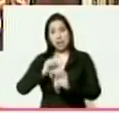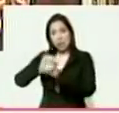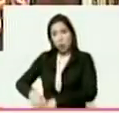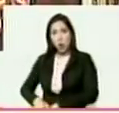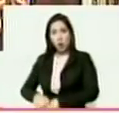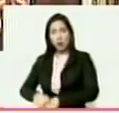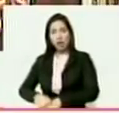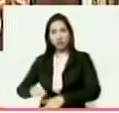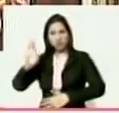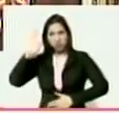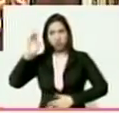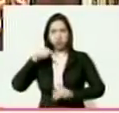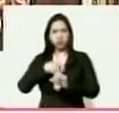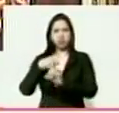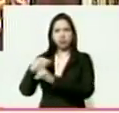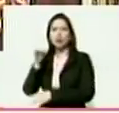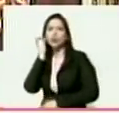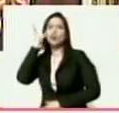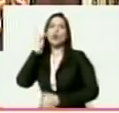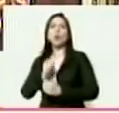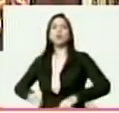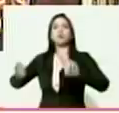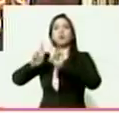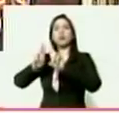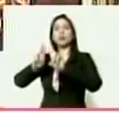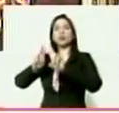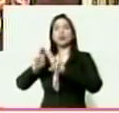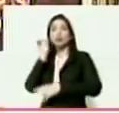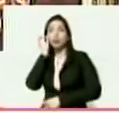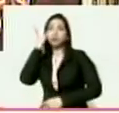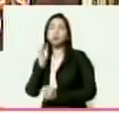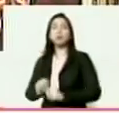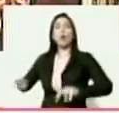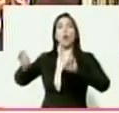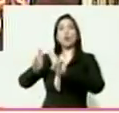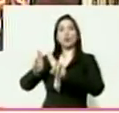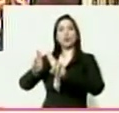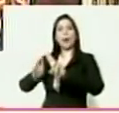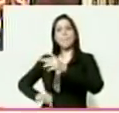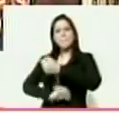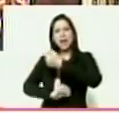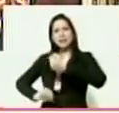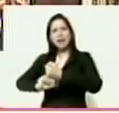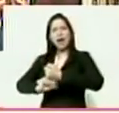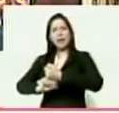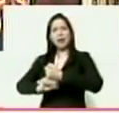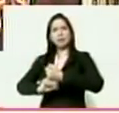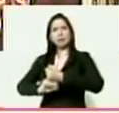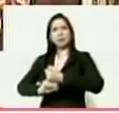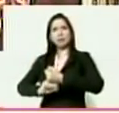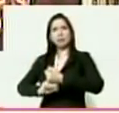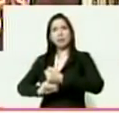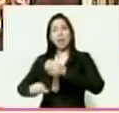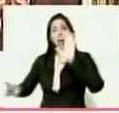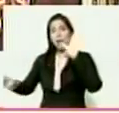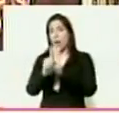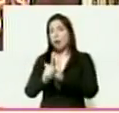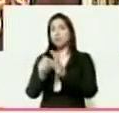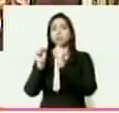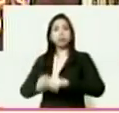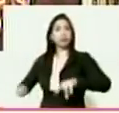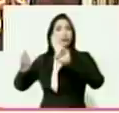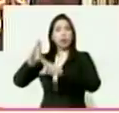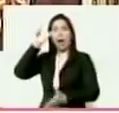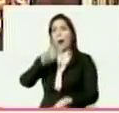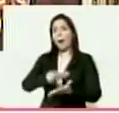de Naciones Unidas, la Organización de Naciones Unidas, basada en la Carta de las Naciones Unidas